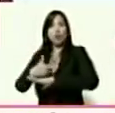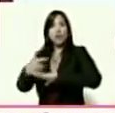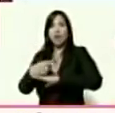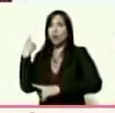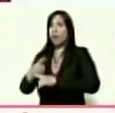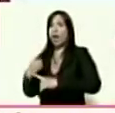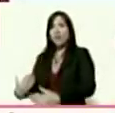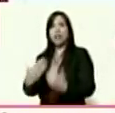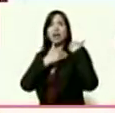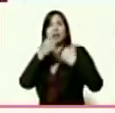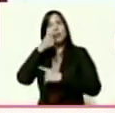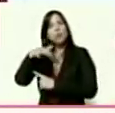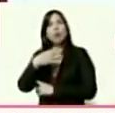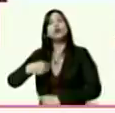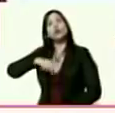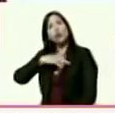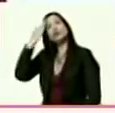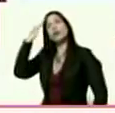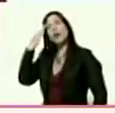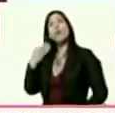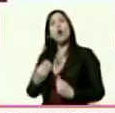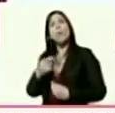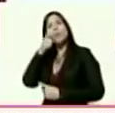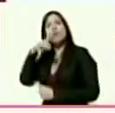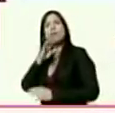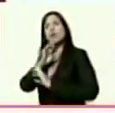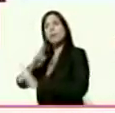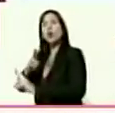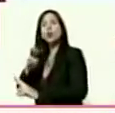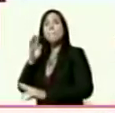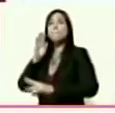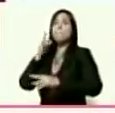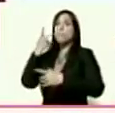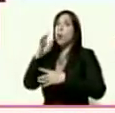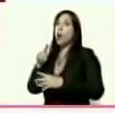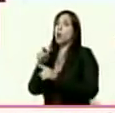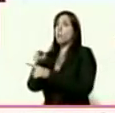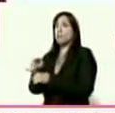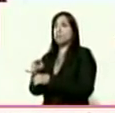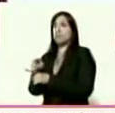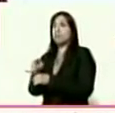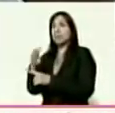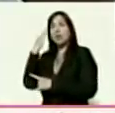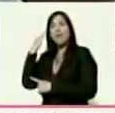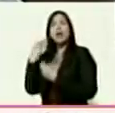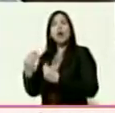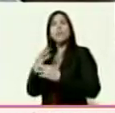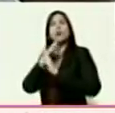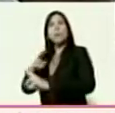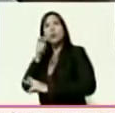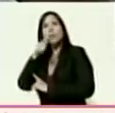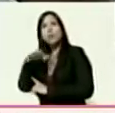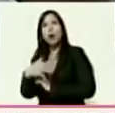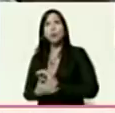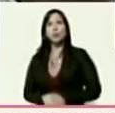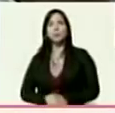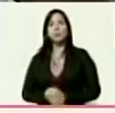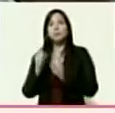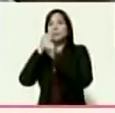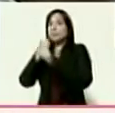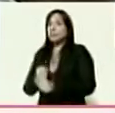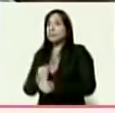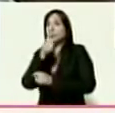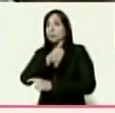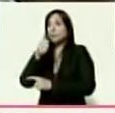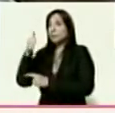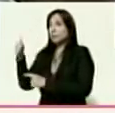pueblo. Y ya sabemos cómo el pueblo responde. O por lo menos ellos ya saben cómo el pueblo responde. Lo esperarían en cada esquina como lo